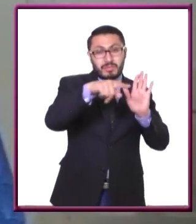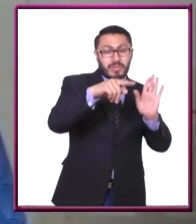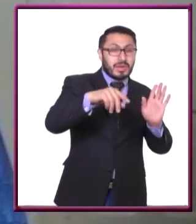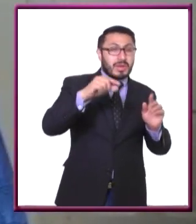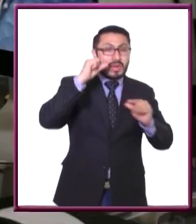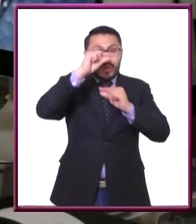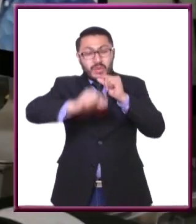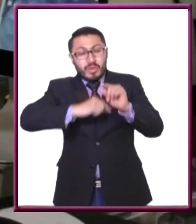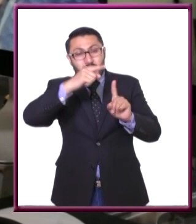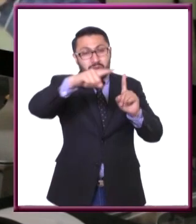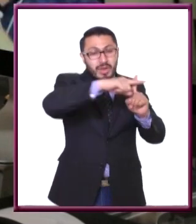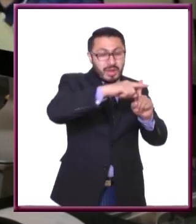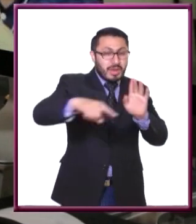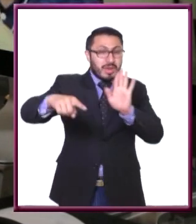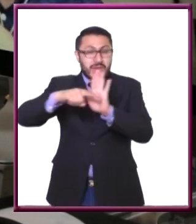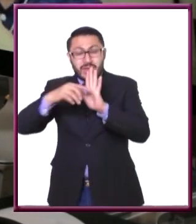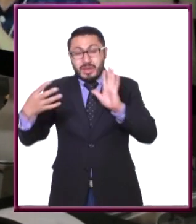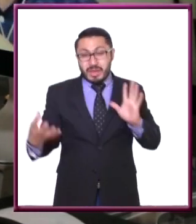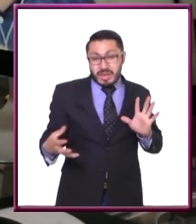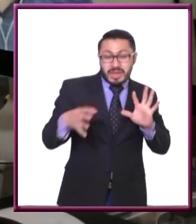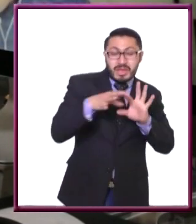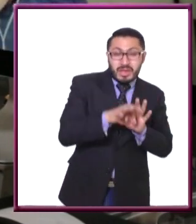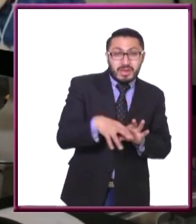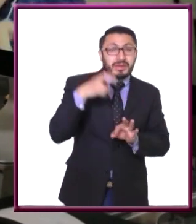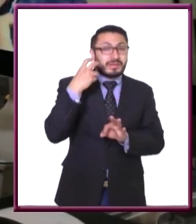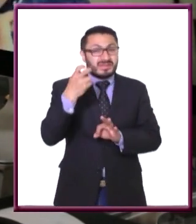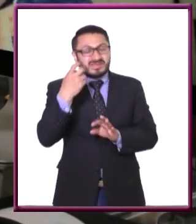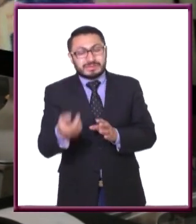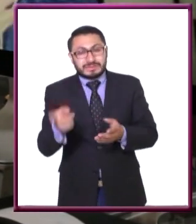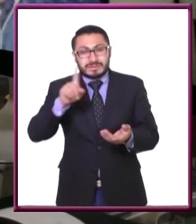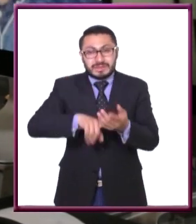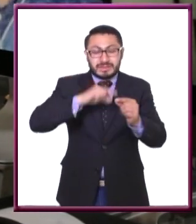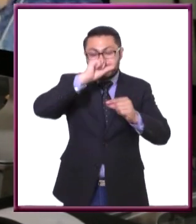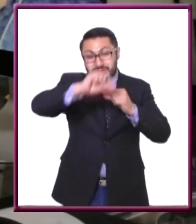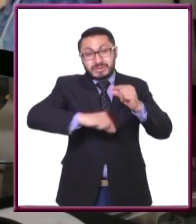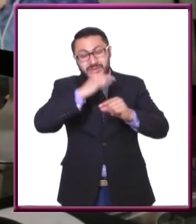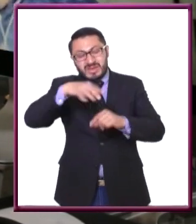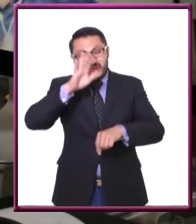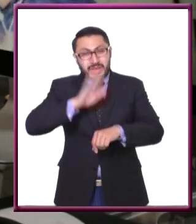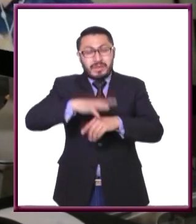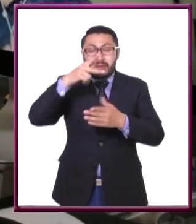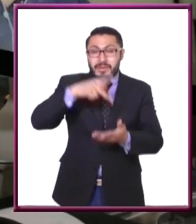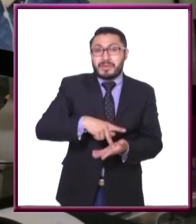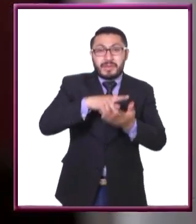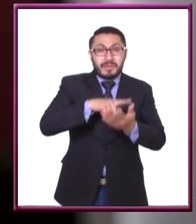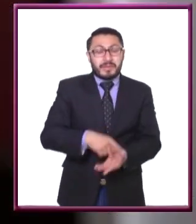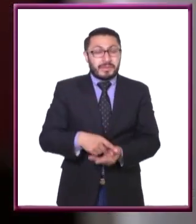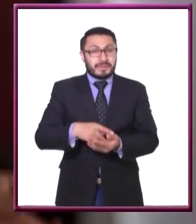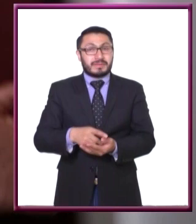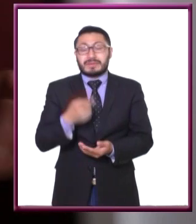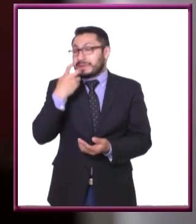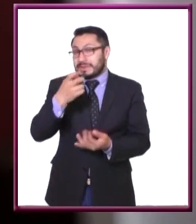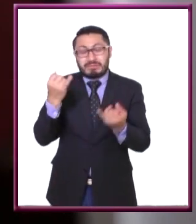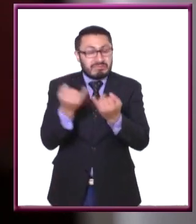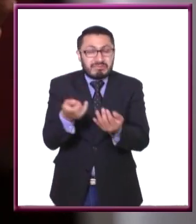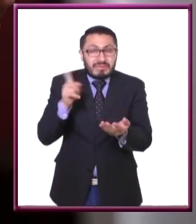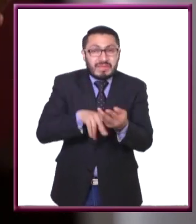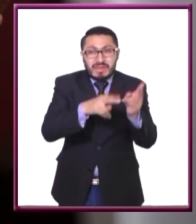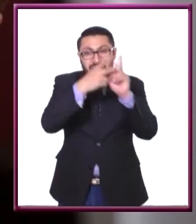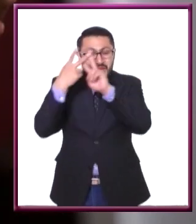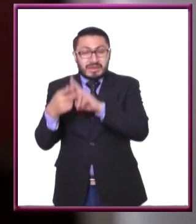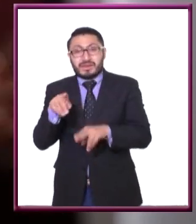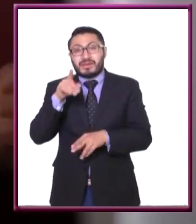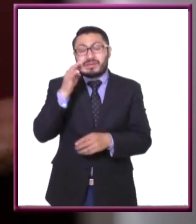y neutrones. Y de fusionar, básicamente se genera un elemento más pesado. Julian, ahorita que estás